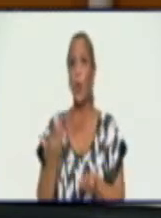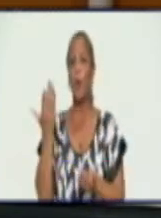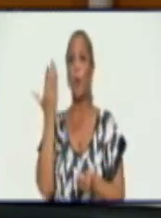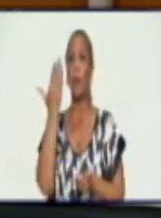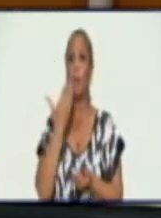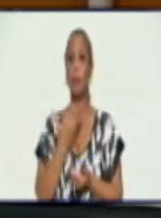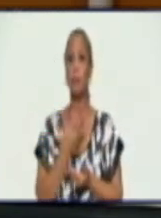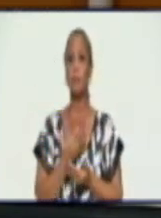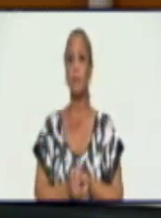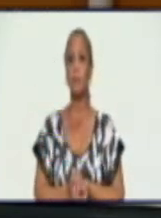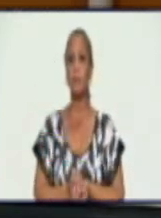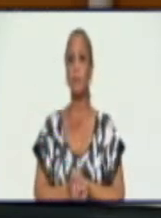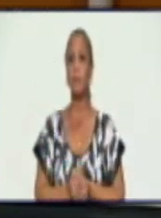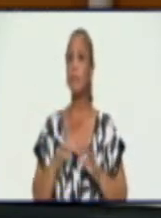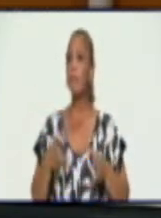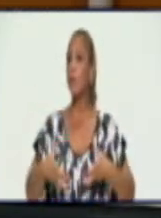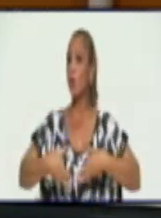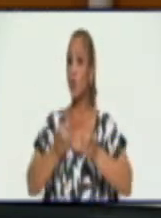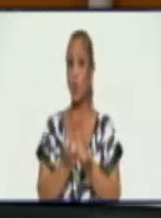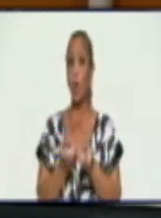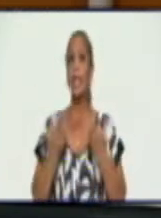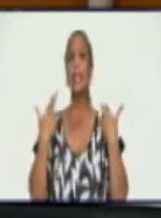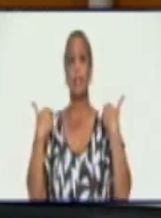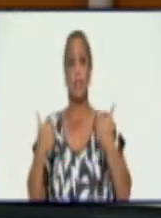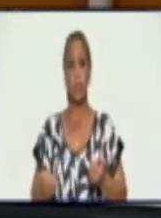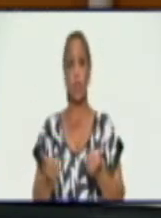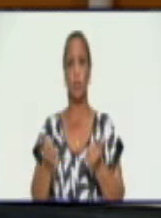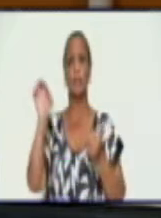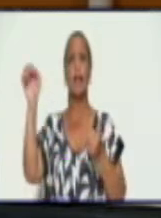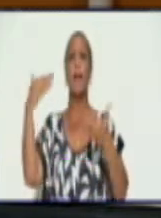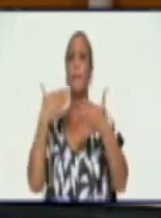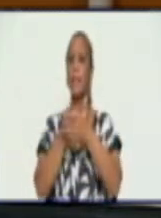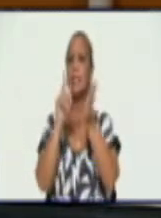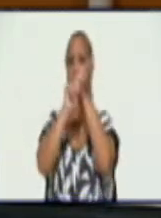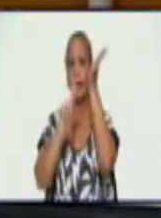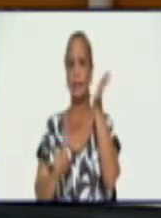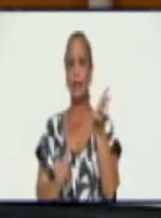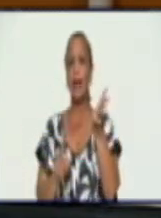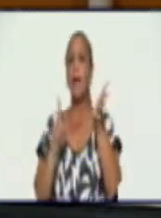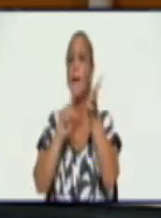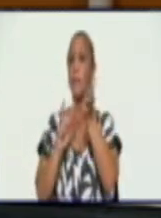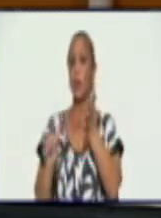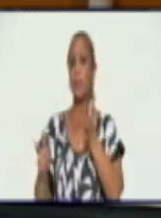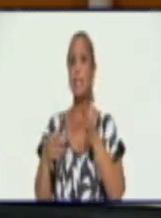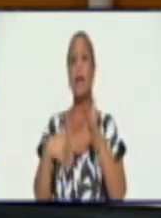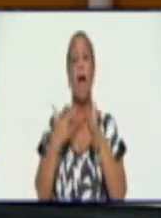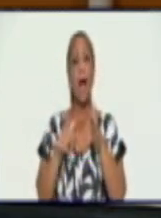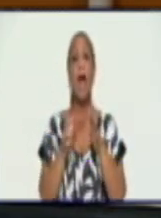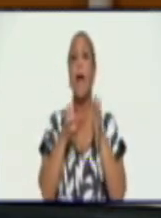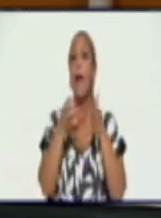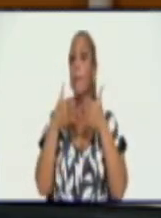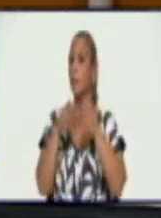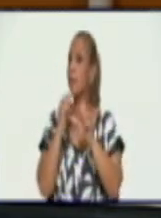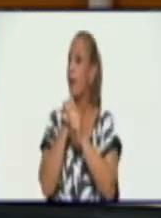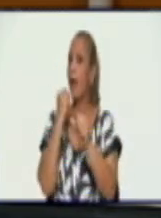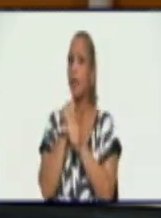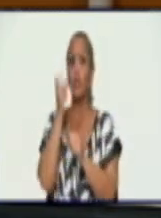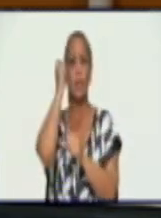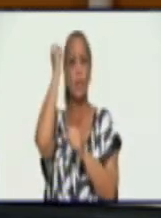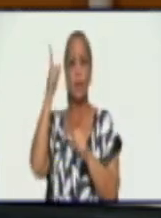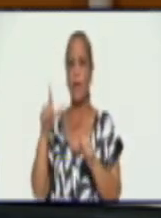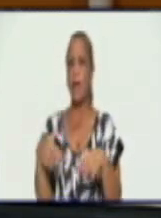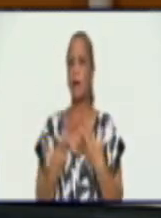la discusión de dirección de la empresa eléctrica la provincia y su equipo técnico siga trabajando ideas como esas que están haciendo un